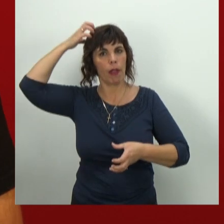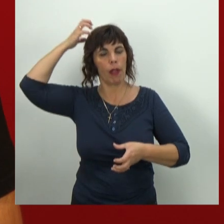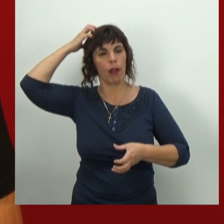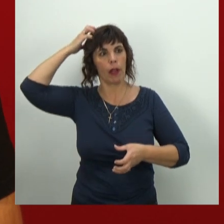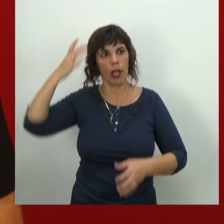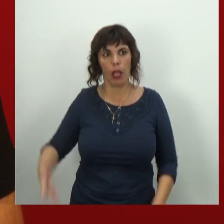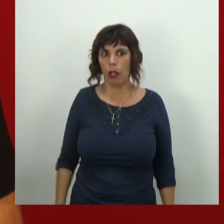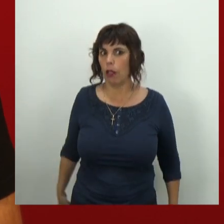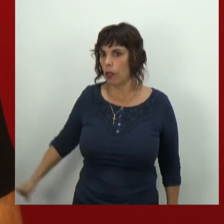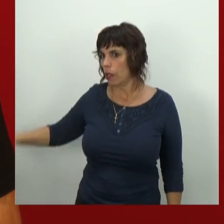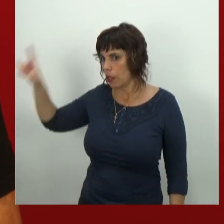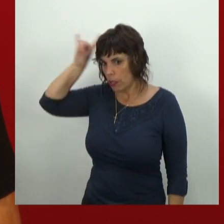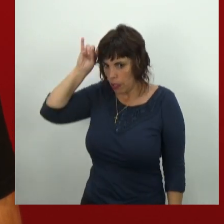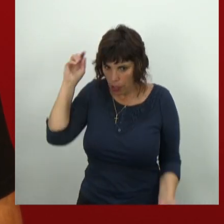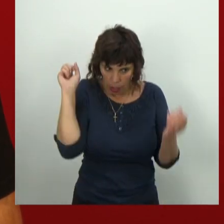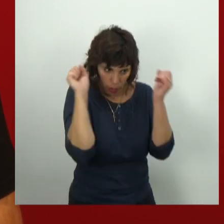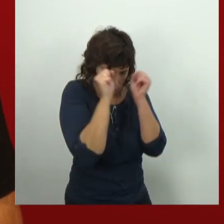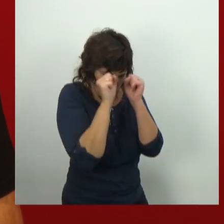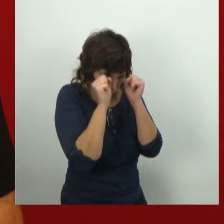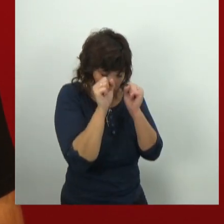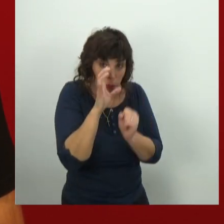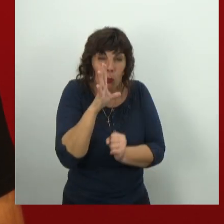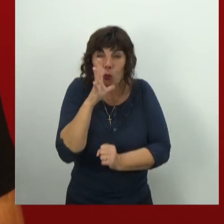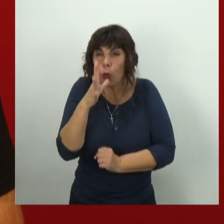Satanás tiembla delante de ella. ¿Por qué?